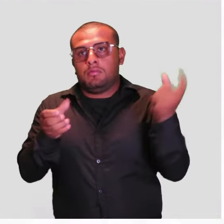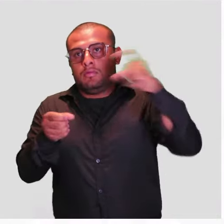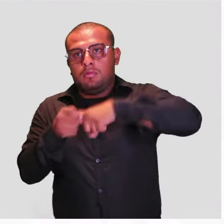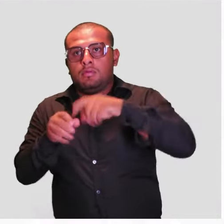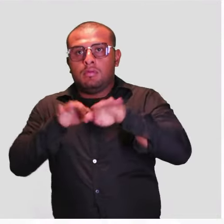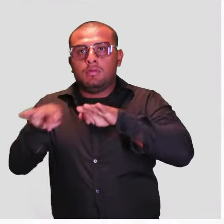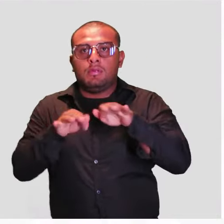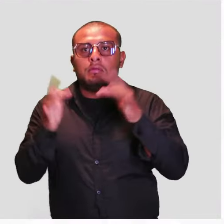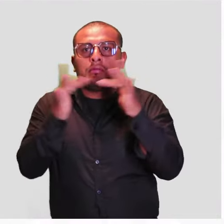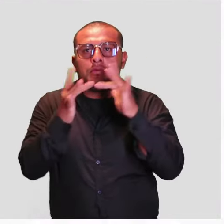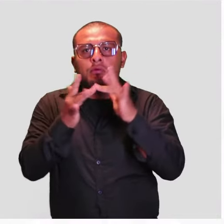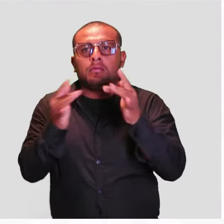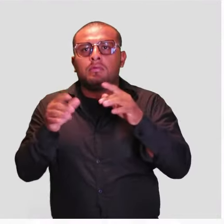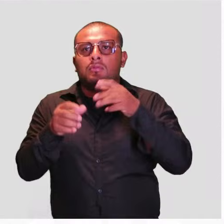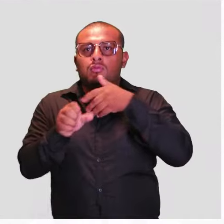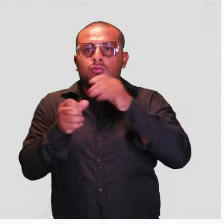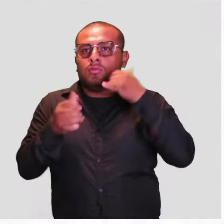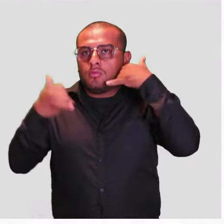WhatsApp al teléfono